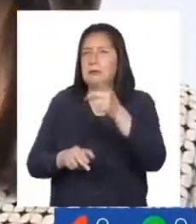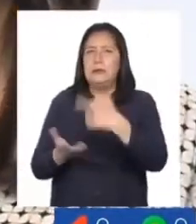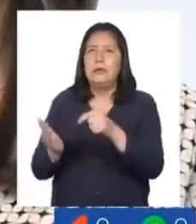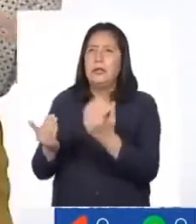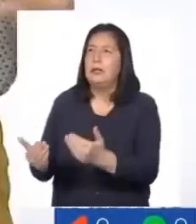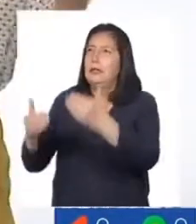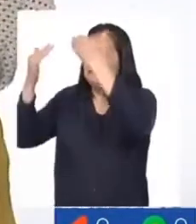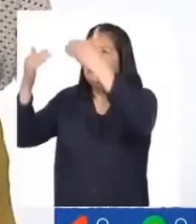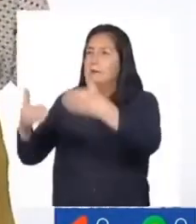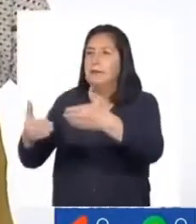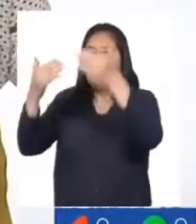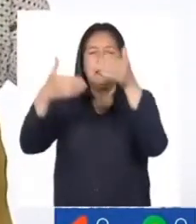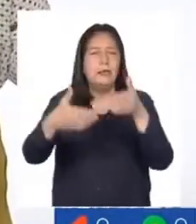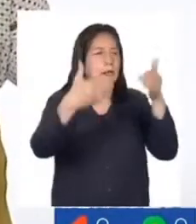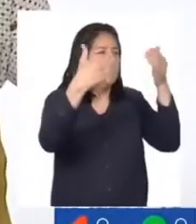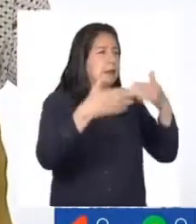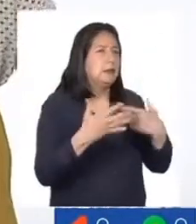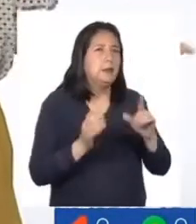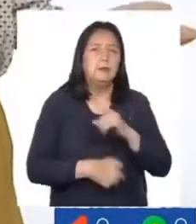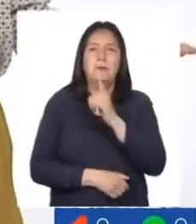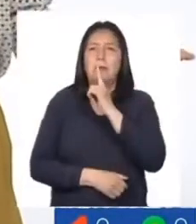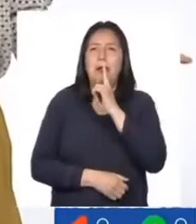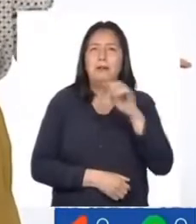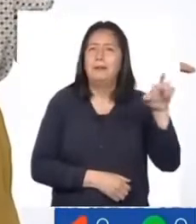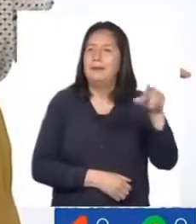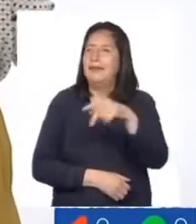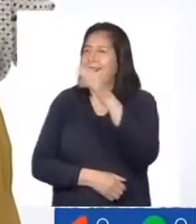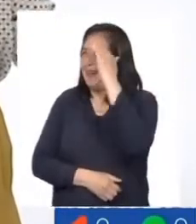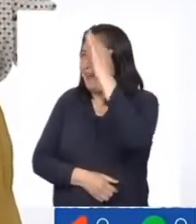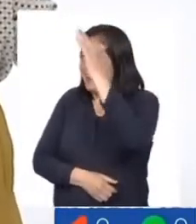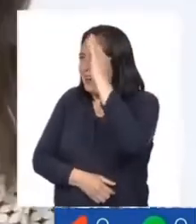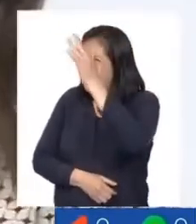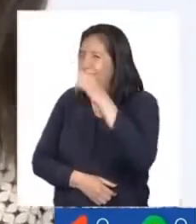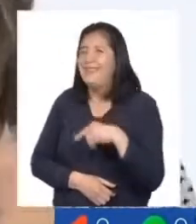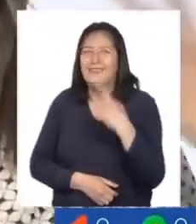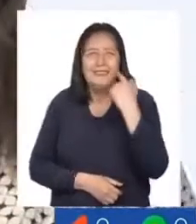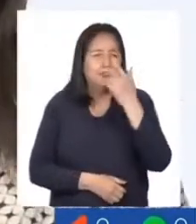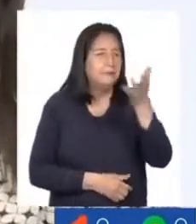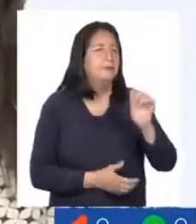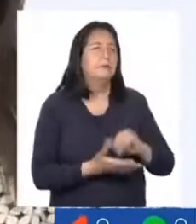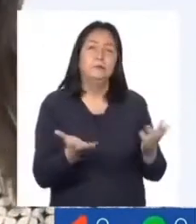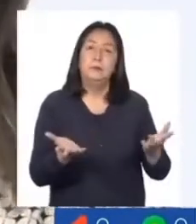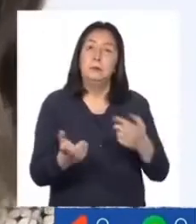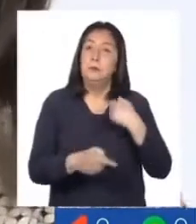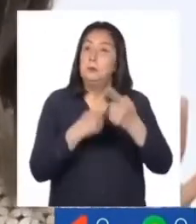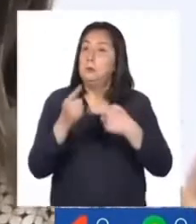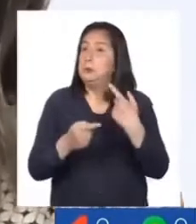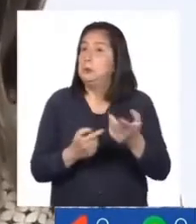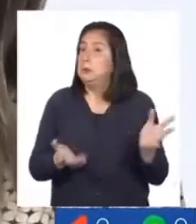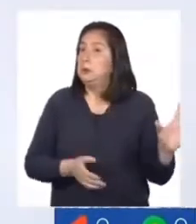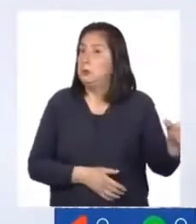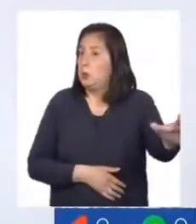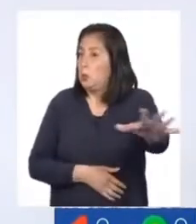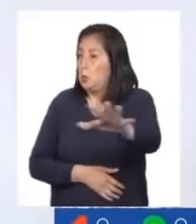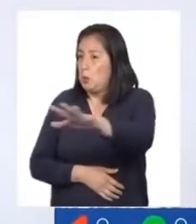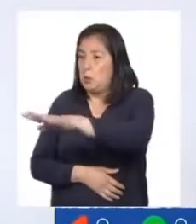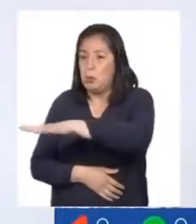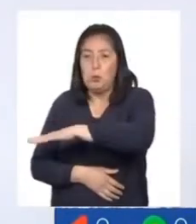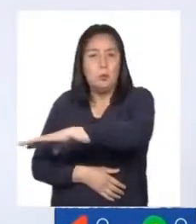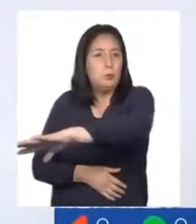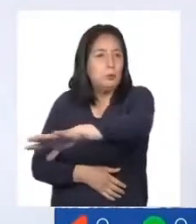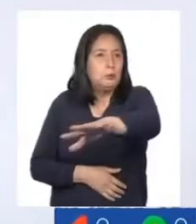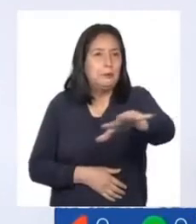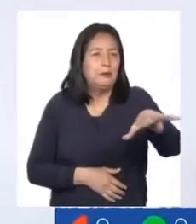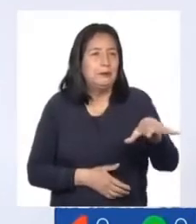paredes de la casa, a su papá pasando por ahí. ¡Hola, señor! Les cuento que todo este espacio que está fuera